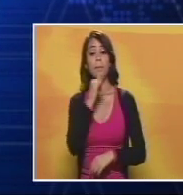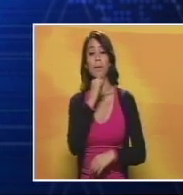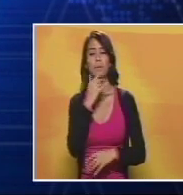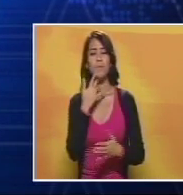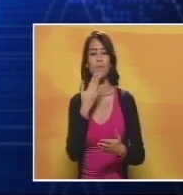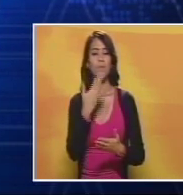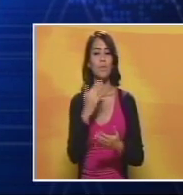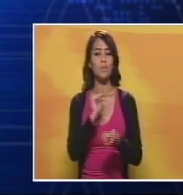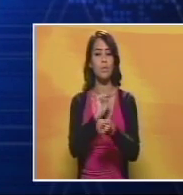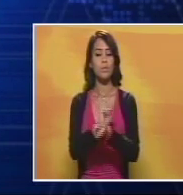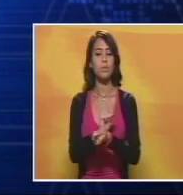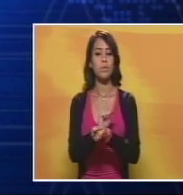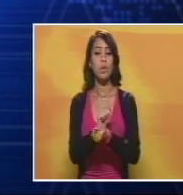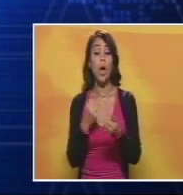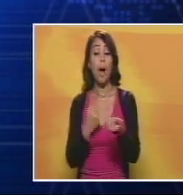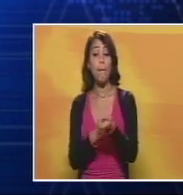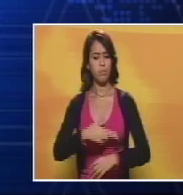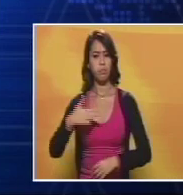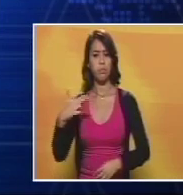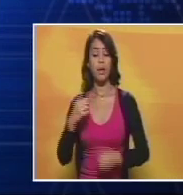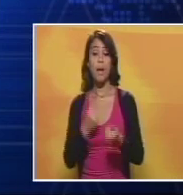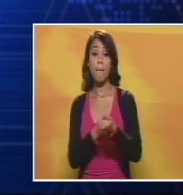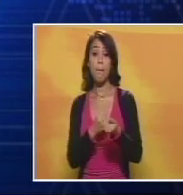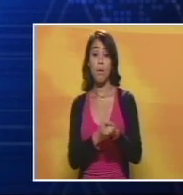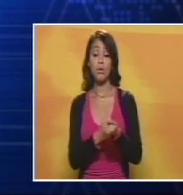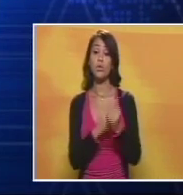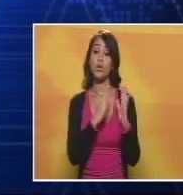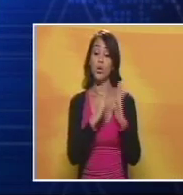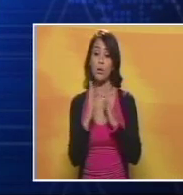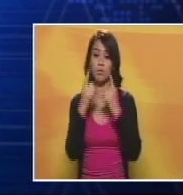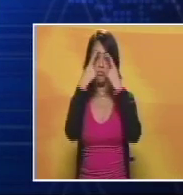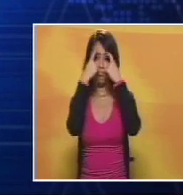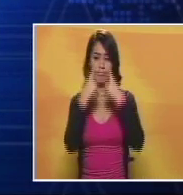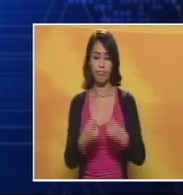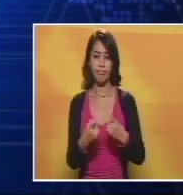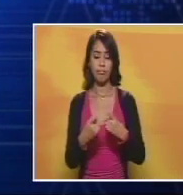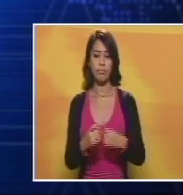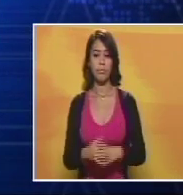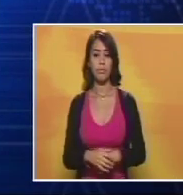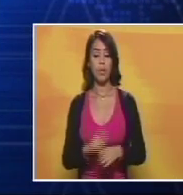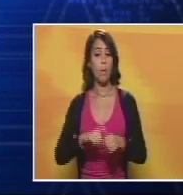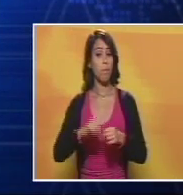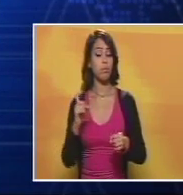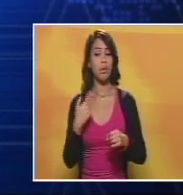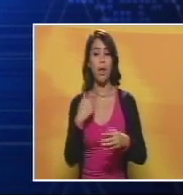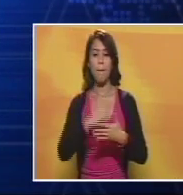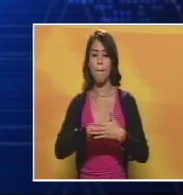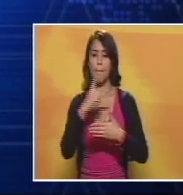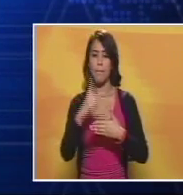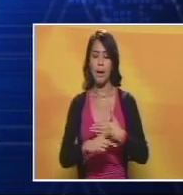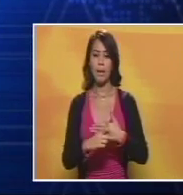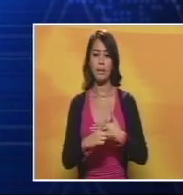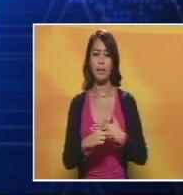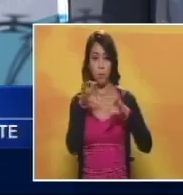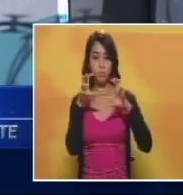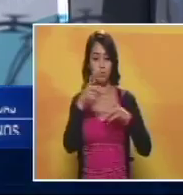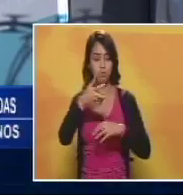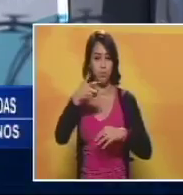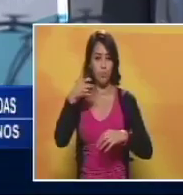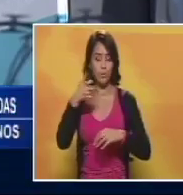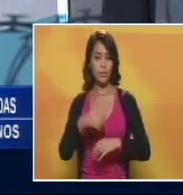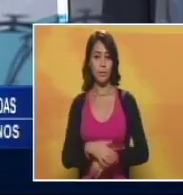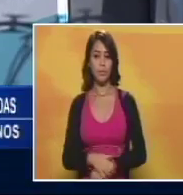ayudar. Digan qué máquinas necesitan, qué personal necesitan. Nosotros tenemos personal con plena capacidad en materia eléctrica